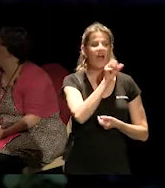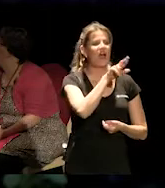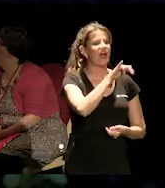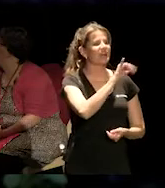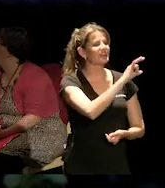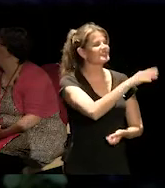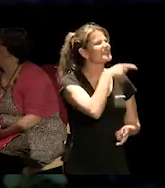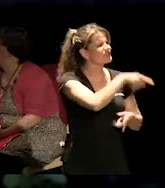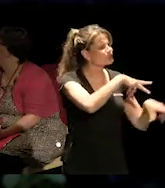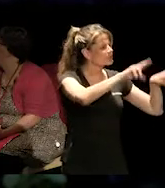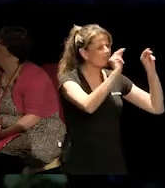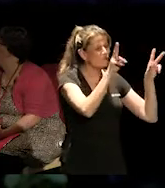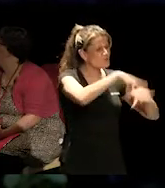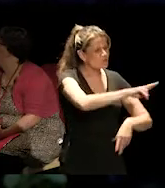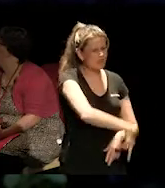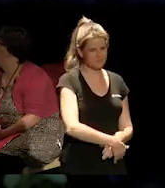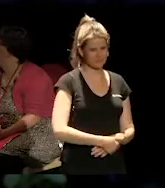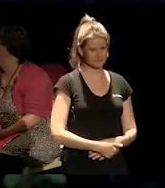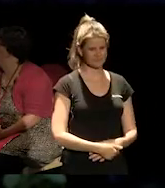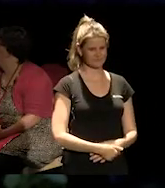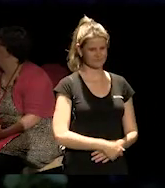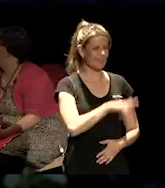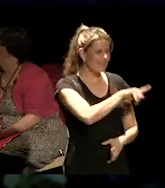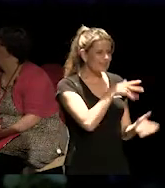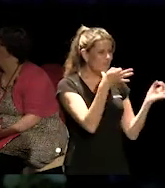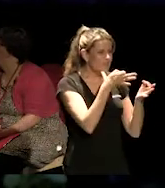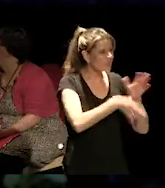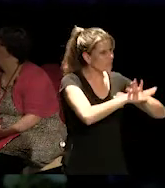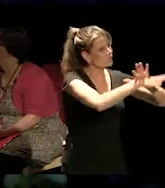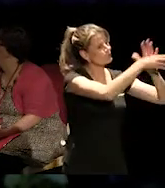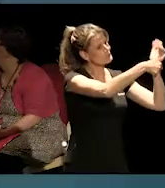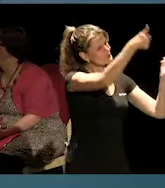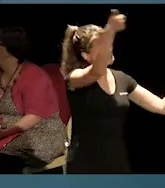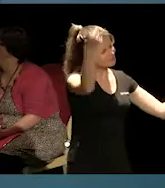Aris, esto no se tiene que acabar nunca. Esto tenía que seguir más.